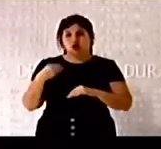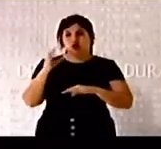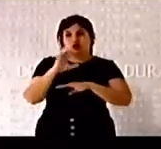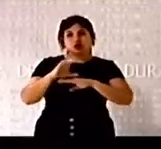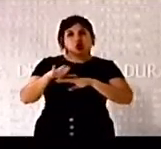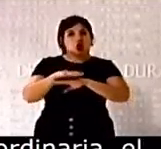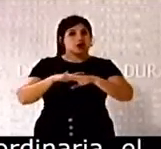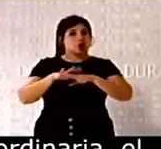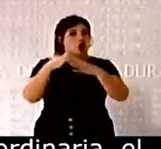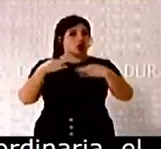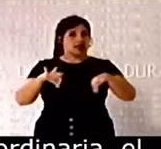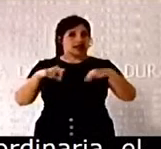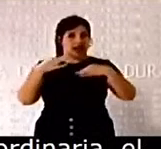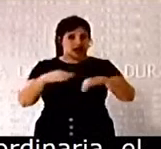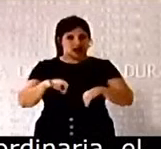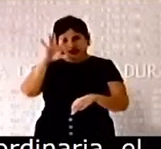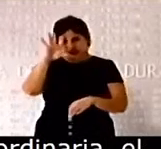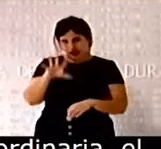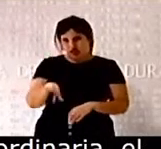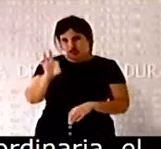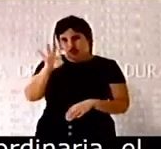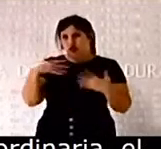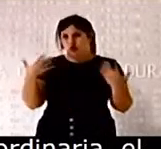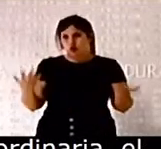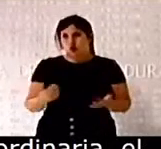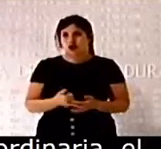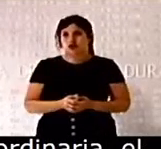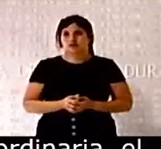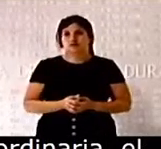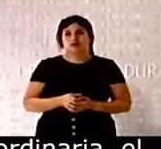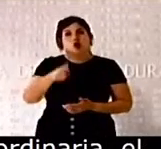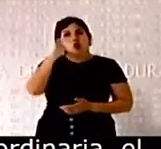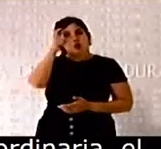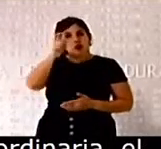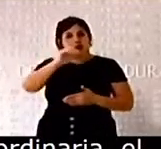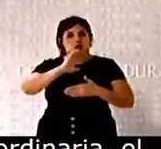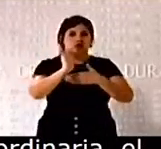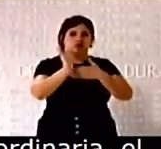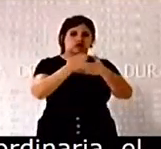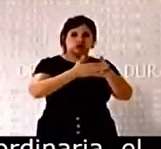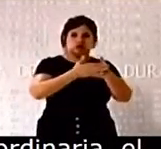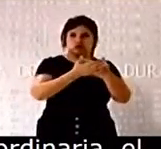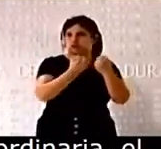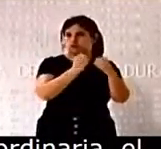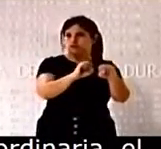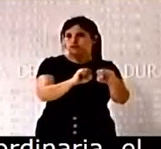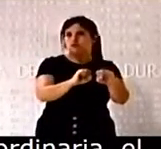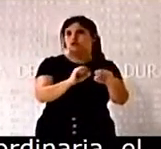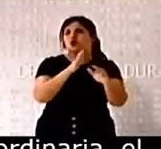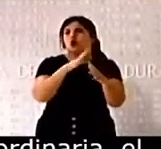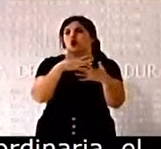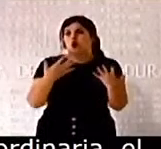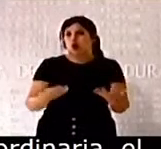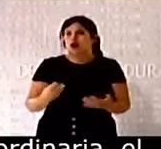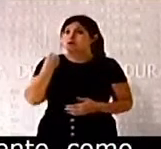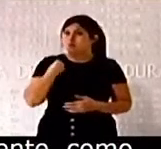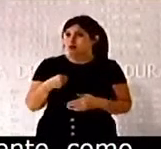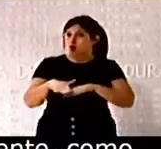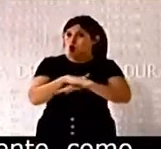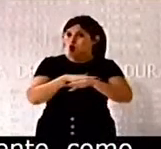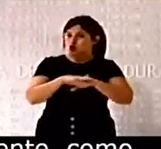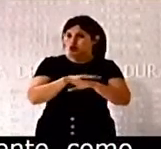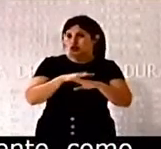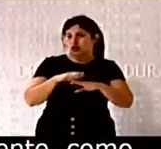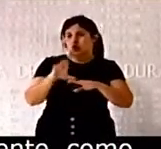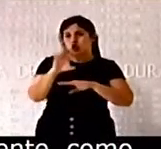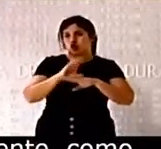ha decidido cerrar perimetralmente, como acuerdo de Consejo de Gobierno, cerrar perimetralmente los